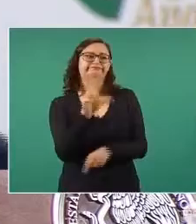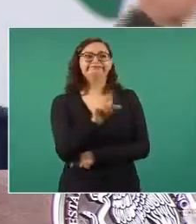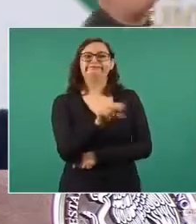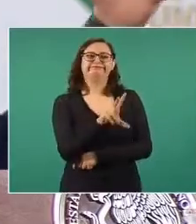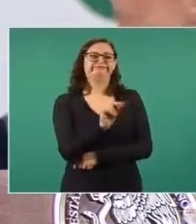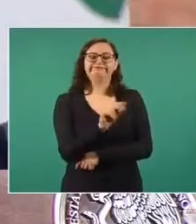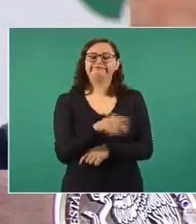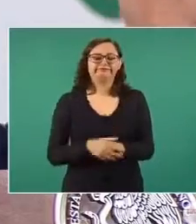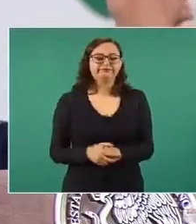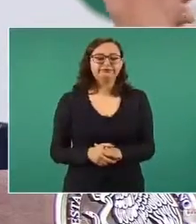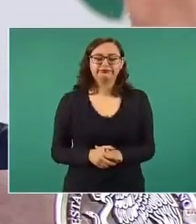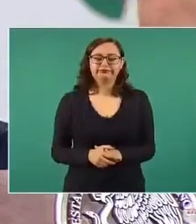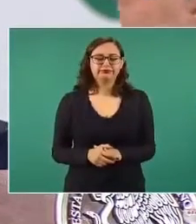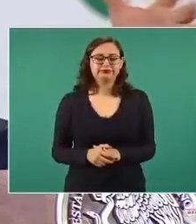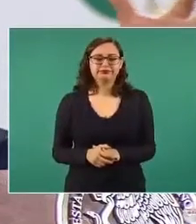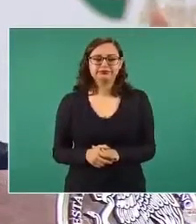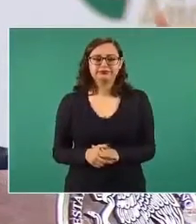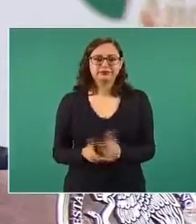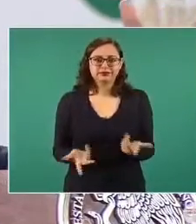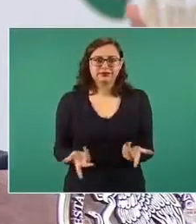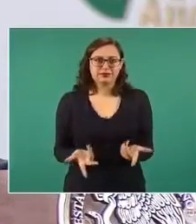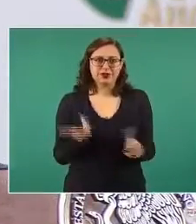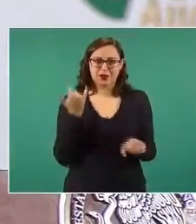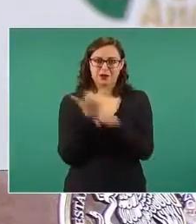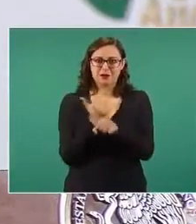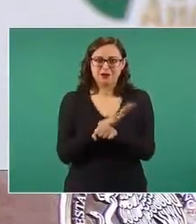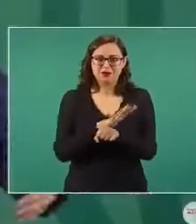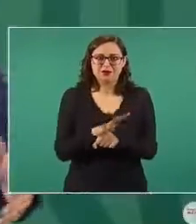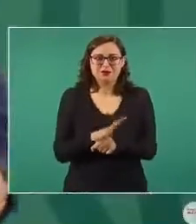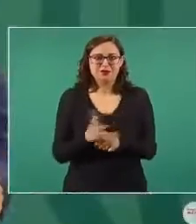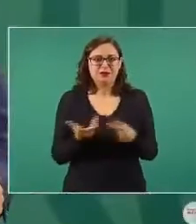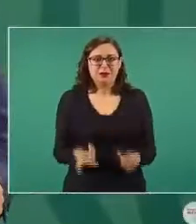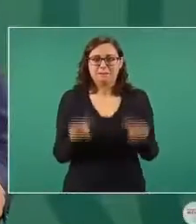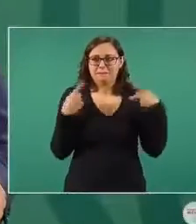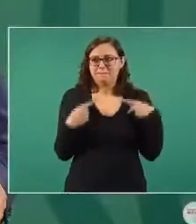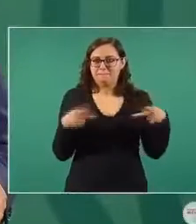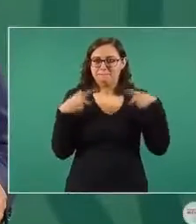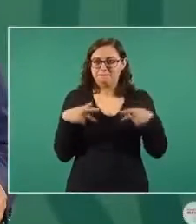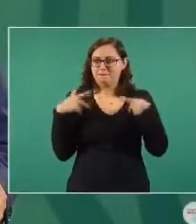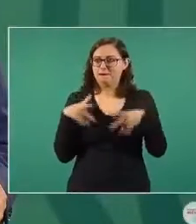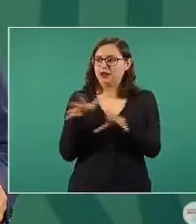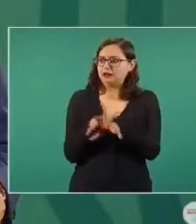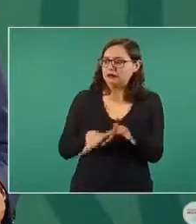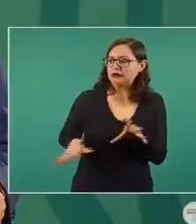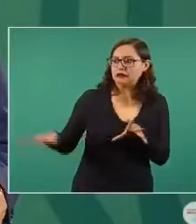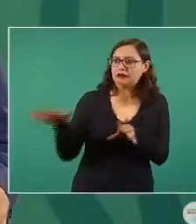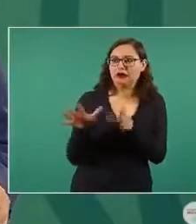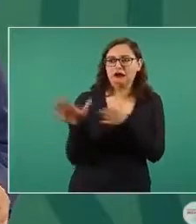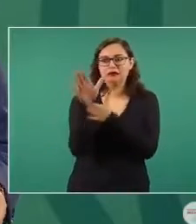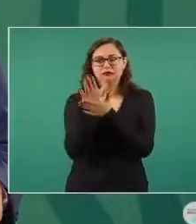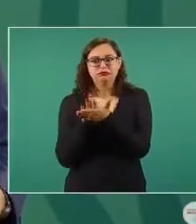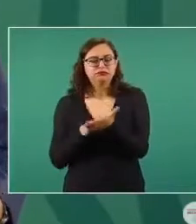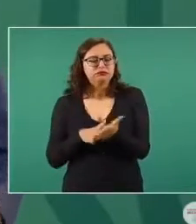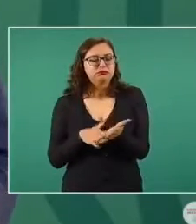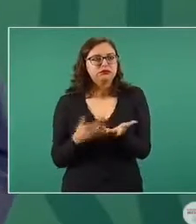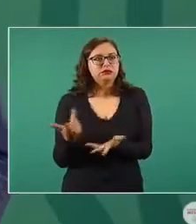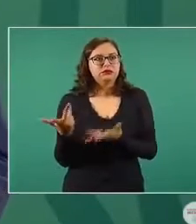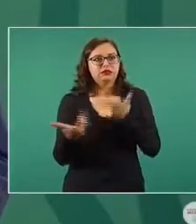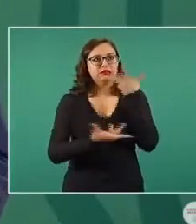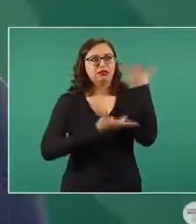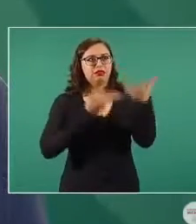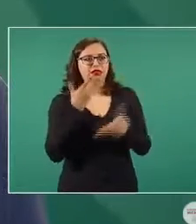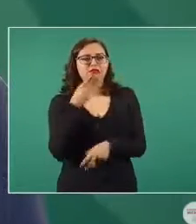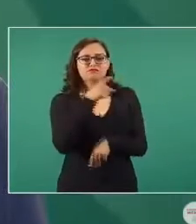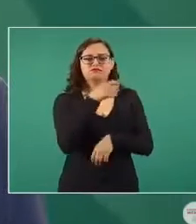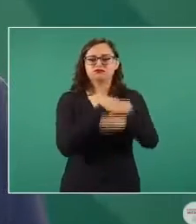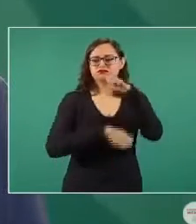¿Cómo dejar a los consumidores en el desamparo frente